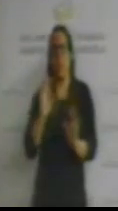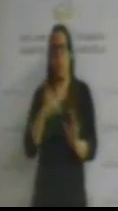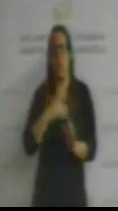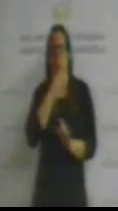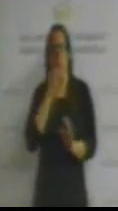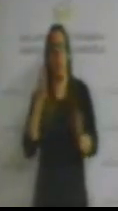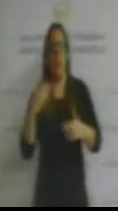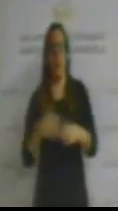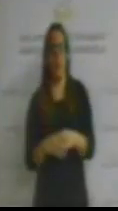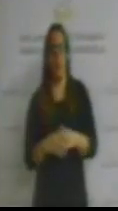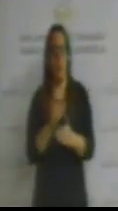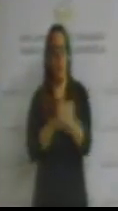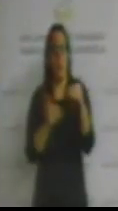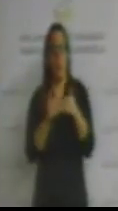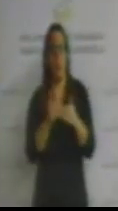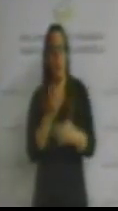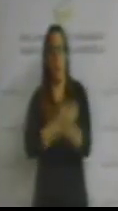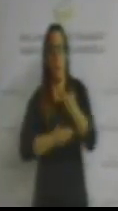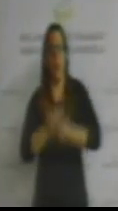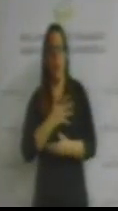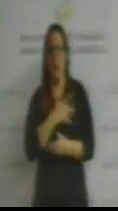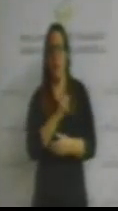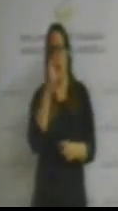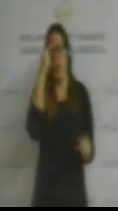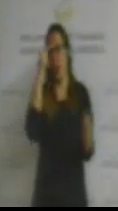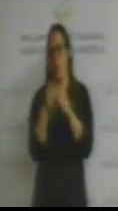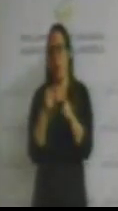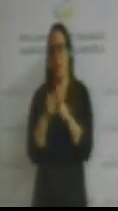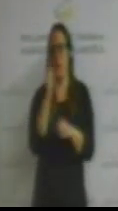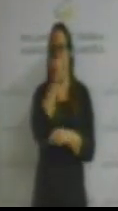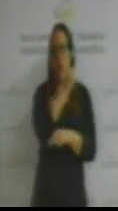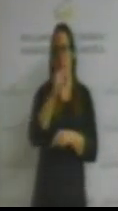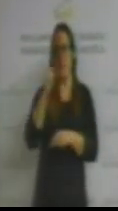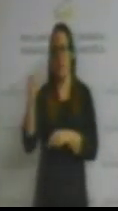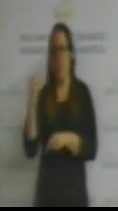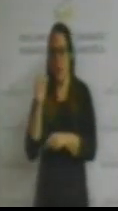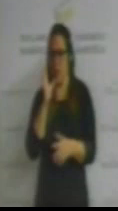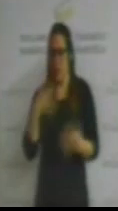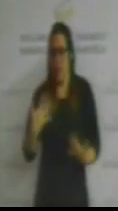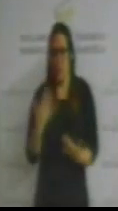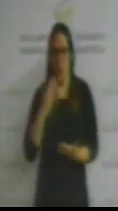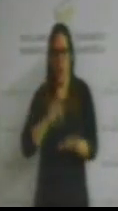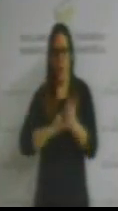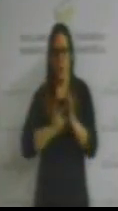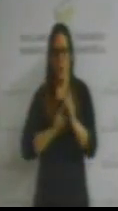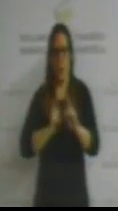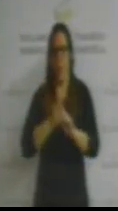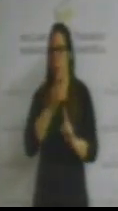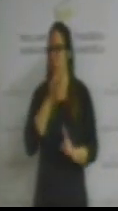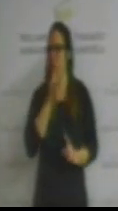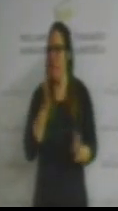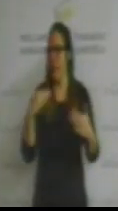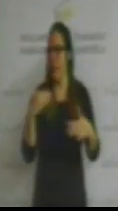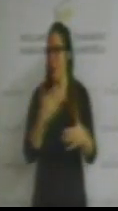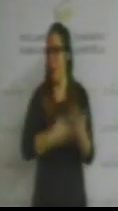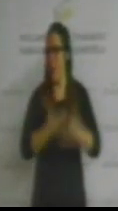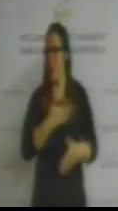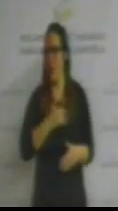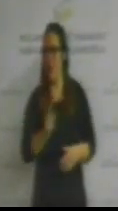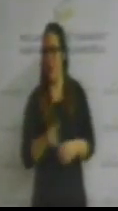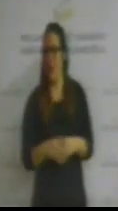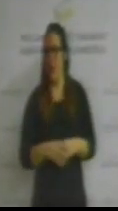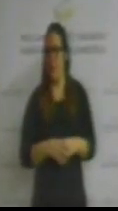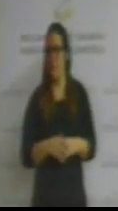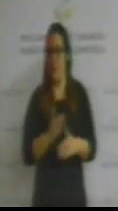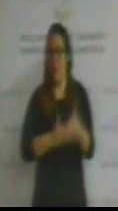colaborar para que se esclarezcan los asesinatos que hoy están sin resolver. EH Bildu recibe como